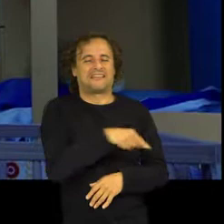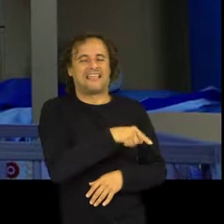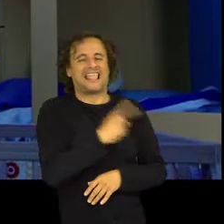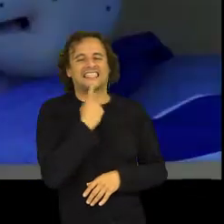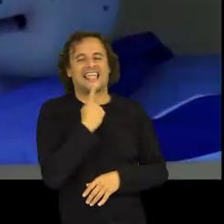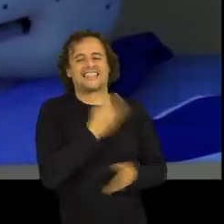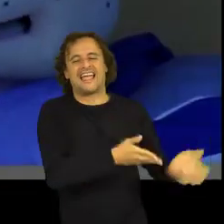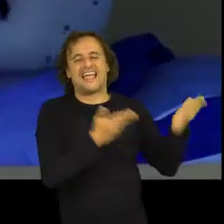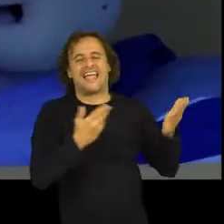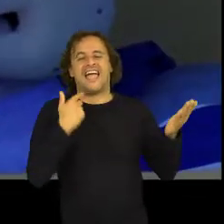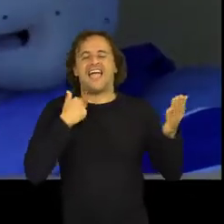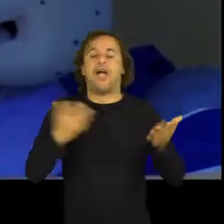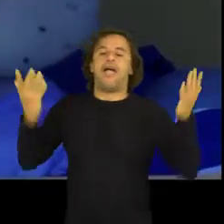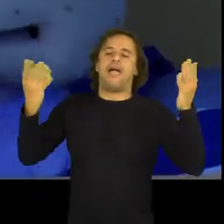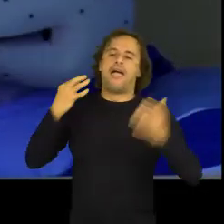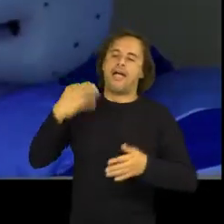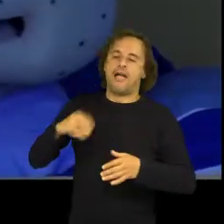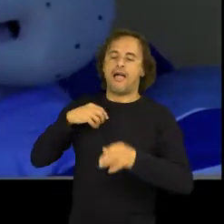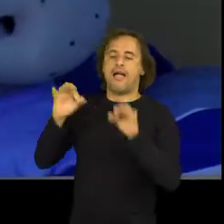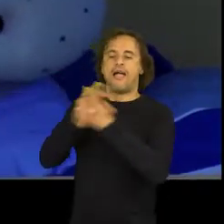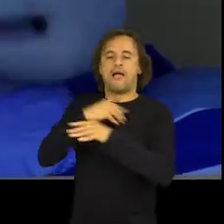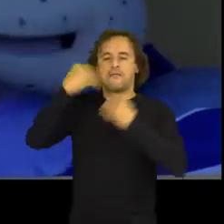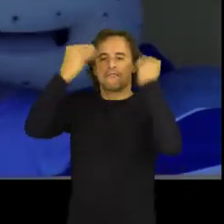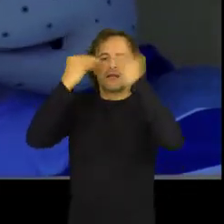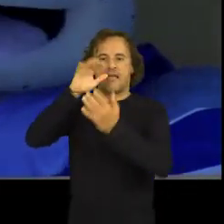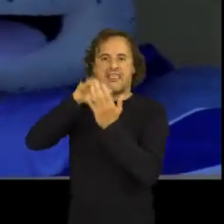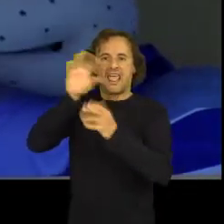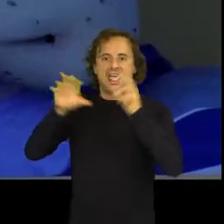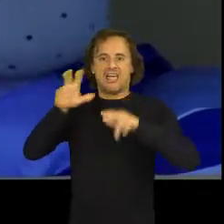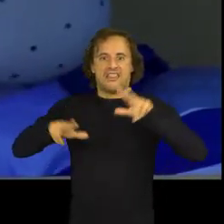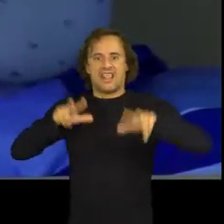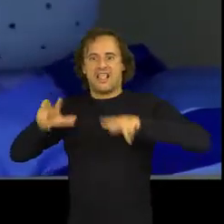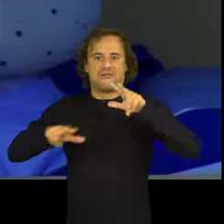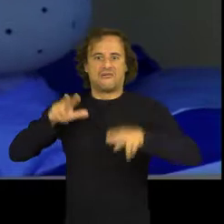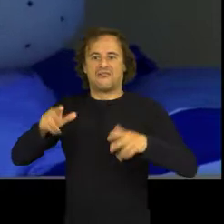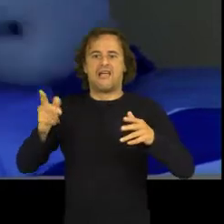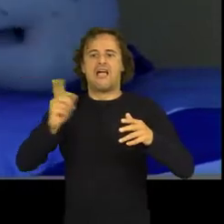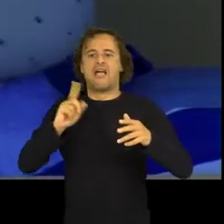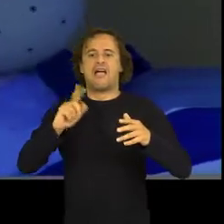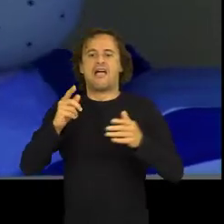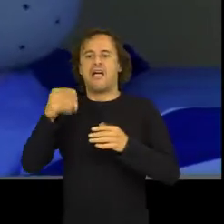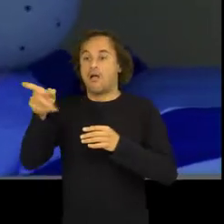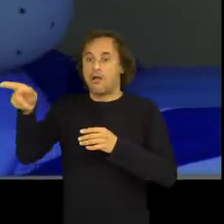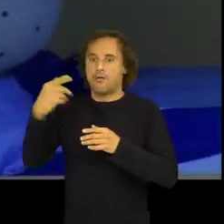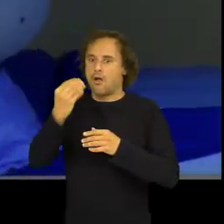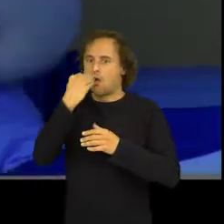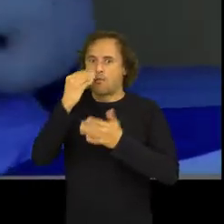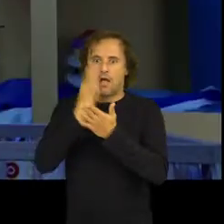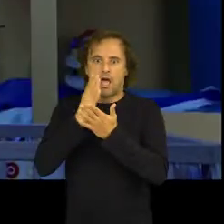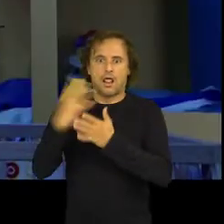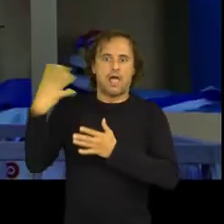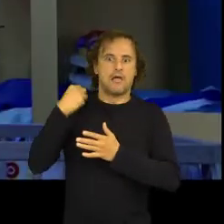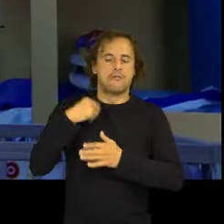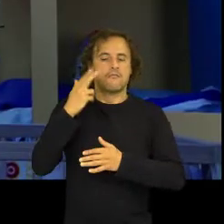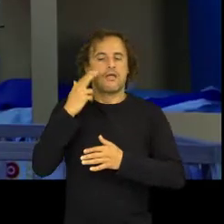Non era un dinosauro, era tatá. Pois a min parecerame un tiranosauro Rex, o dinosauro carnívoro máis terrorífico que hai.